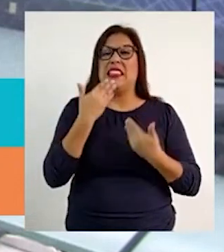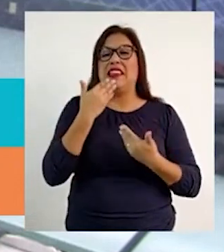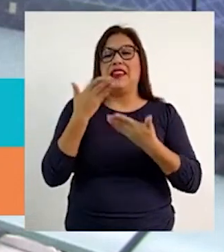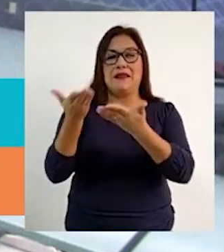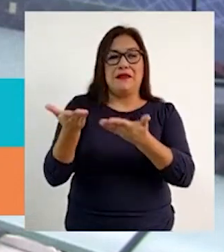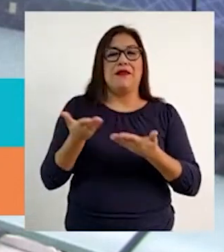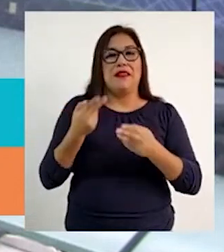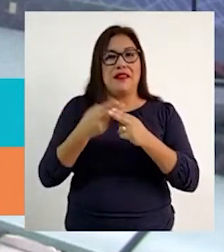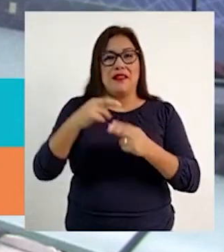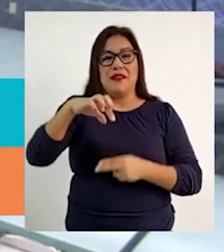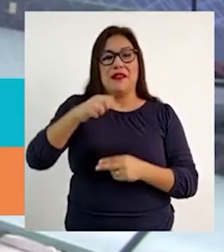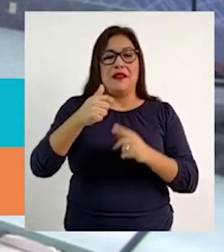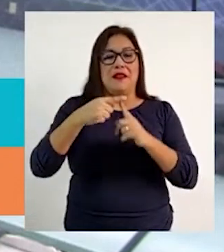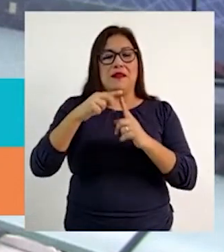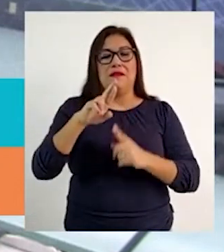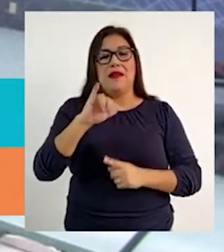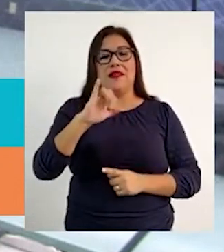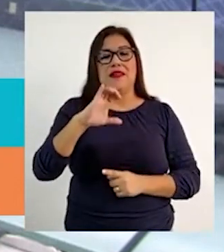de Patricia Wagner.